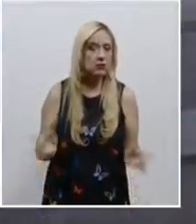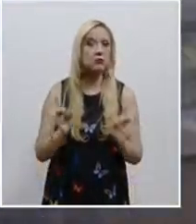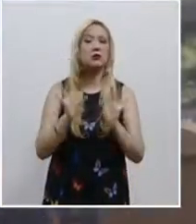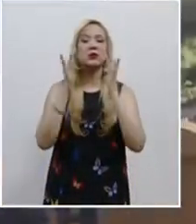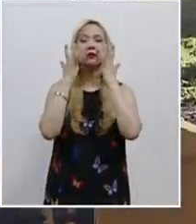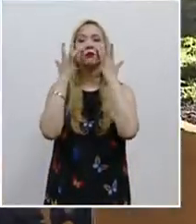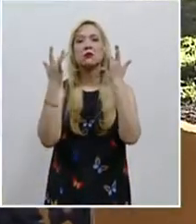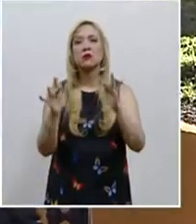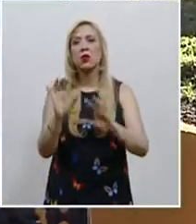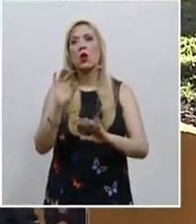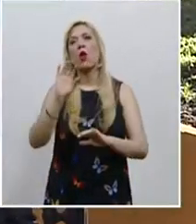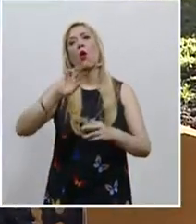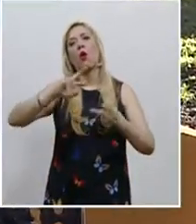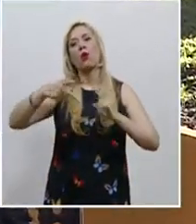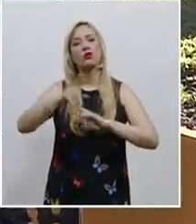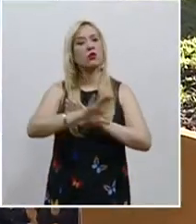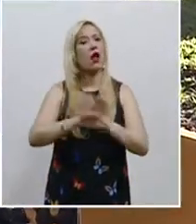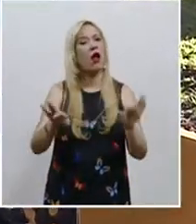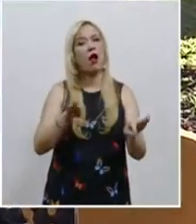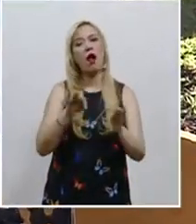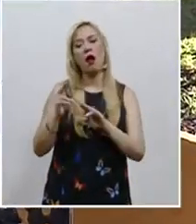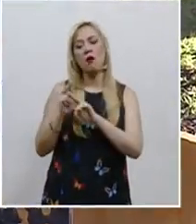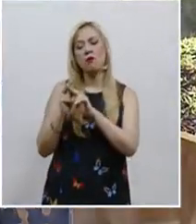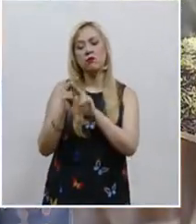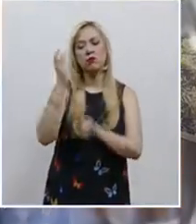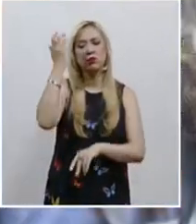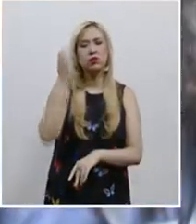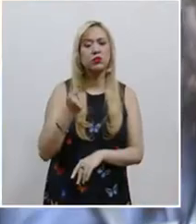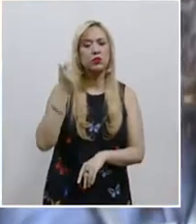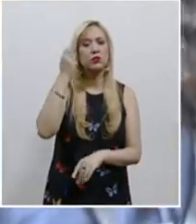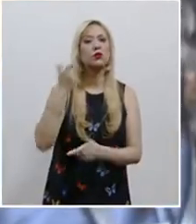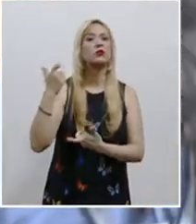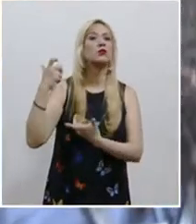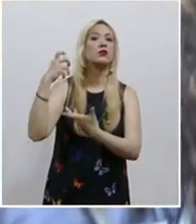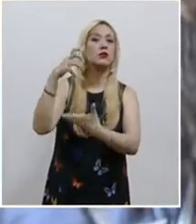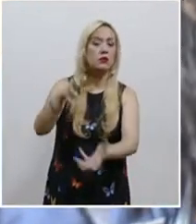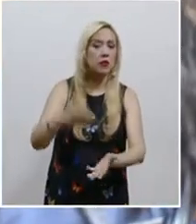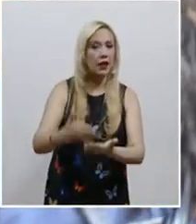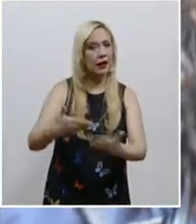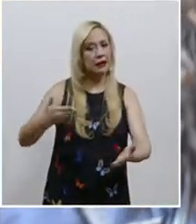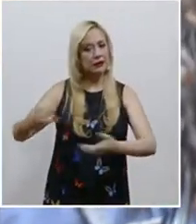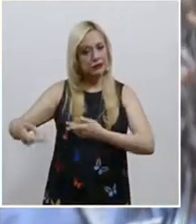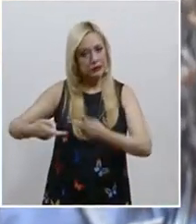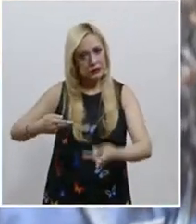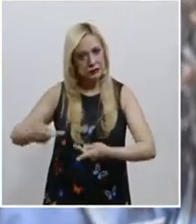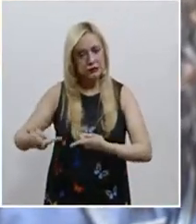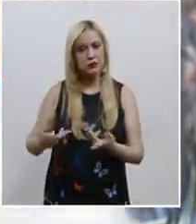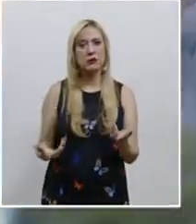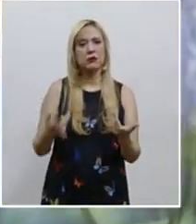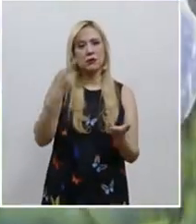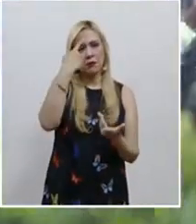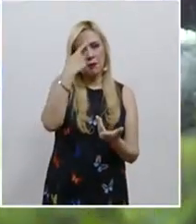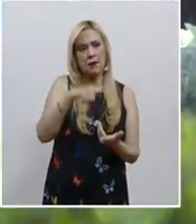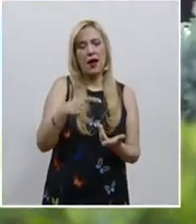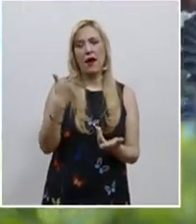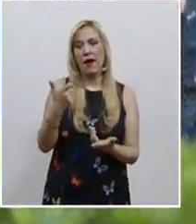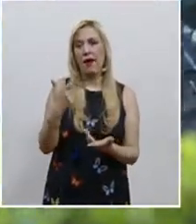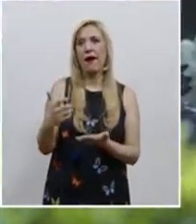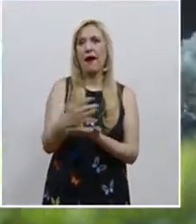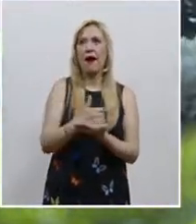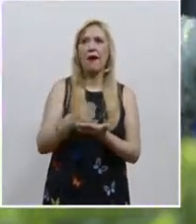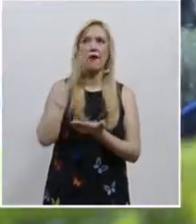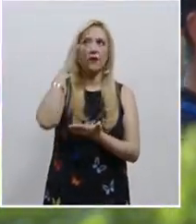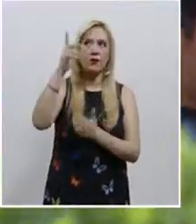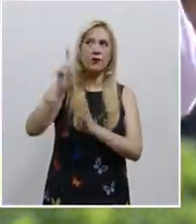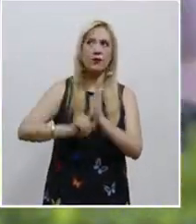personal es determinante en la satisfacción durante la jubilación, mientras que la planificación financiera ayuda a presupuestar los ingresos y